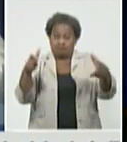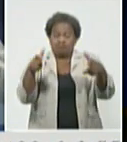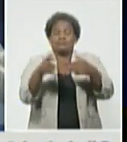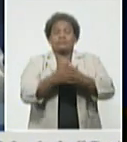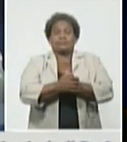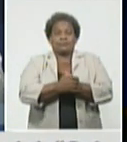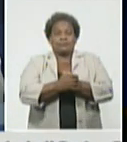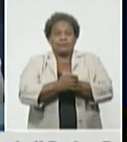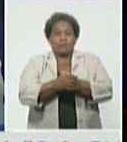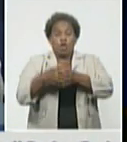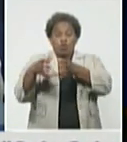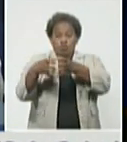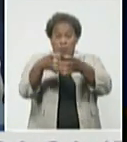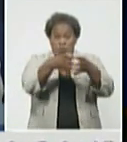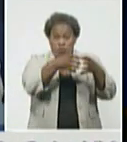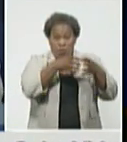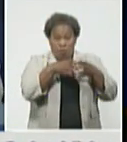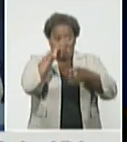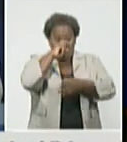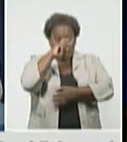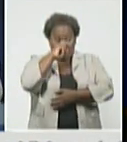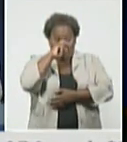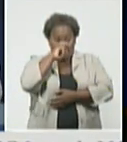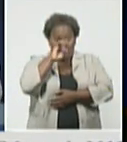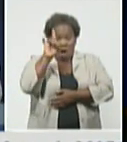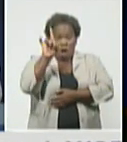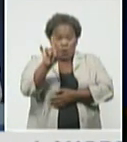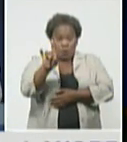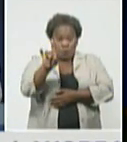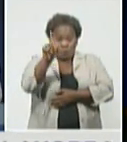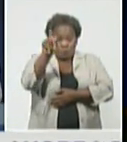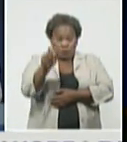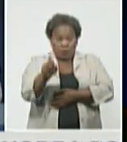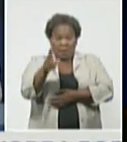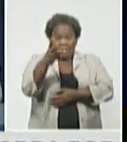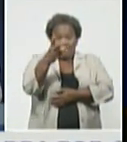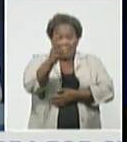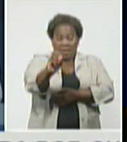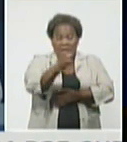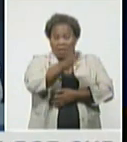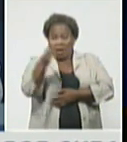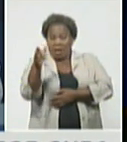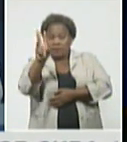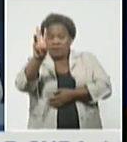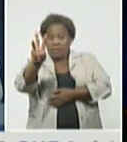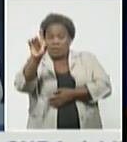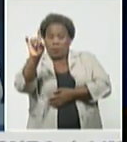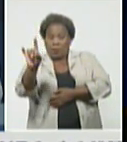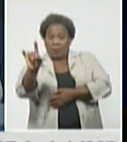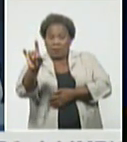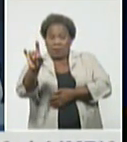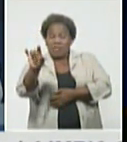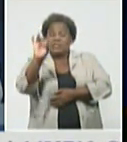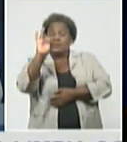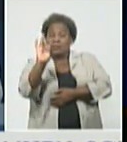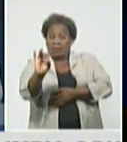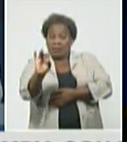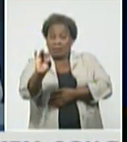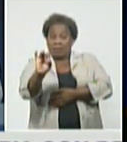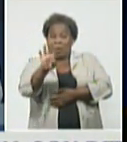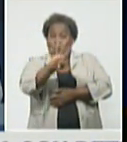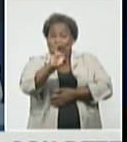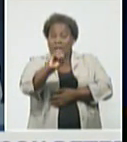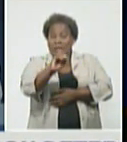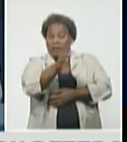Por grupos de edades, 9 casos de 20 a 39 años de edad, 7 casos de